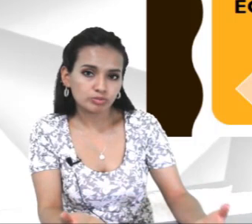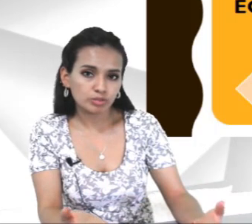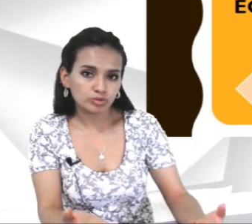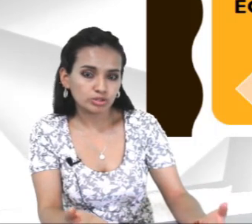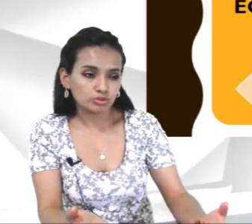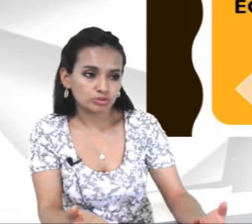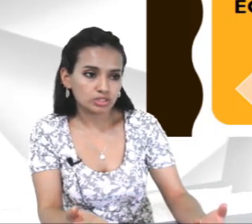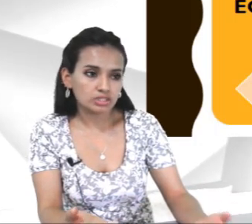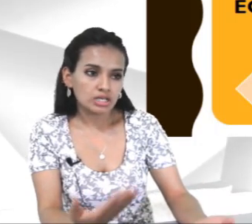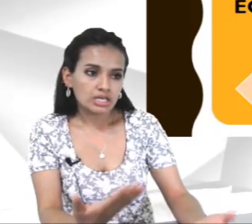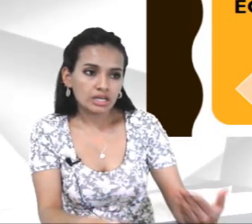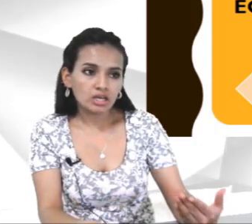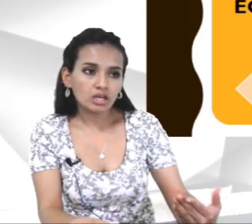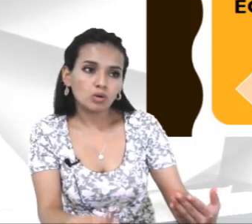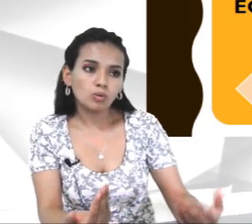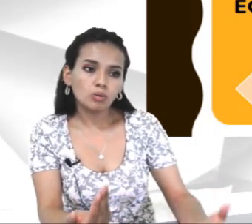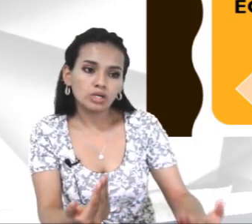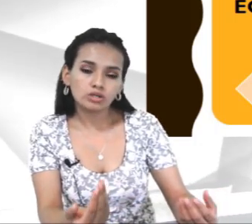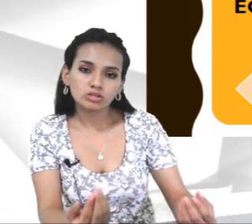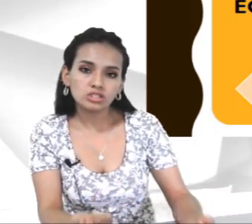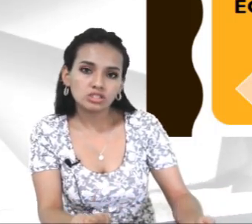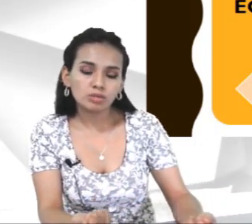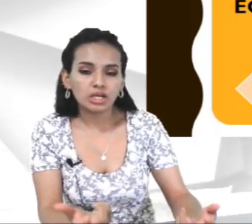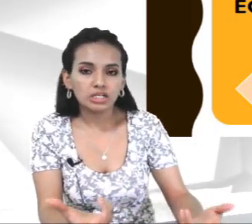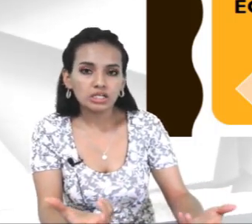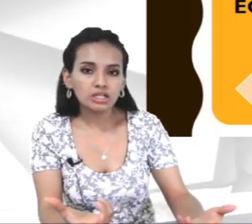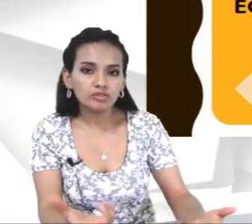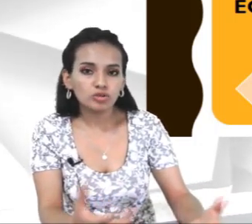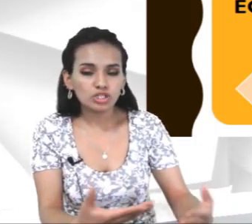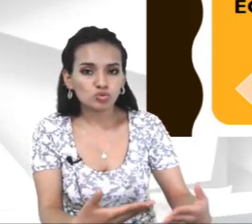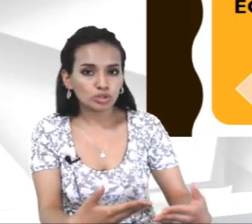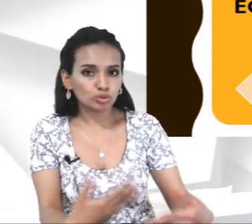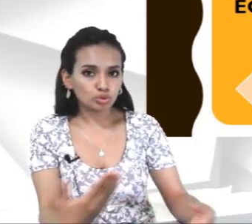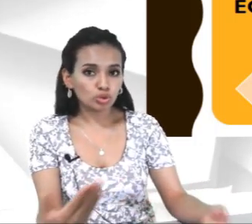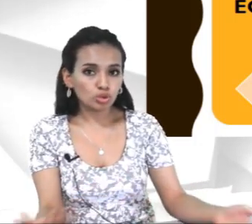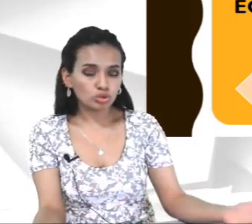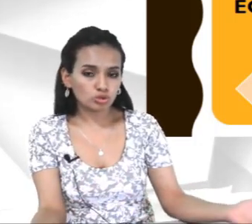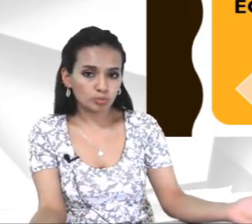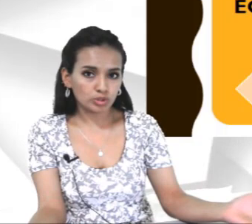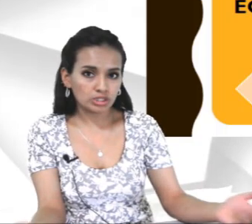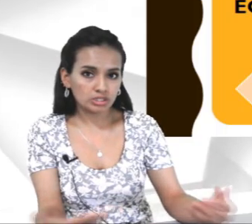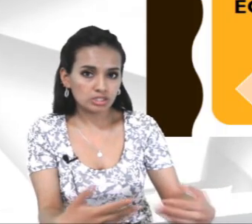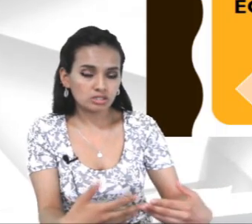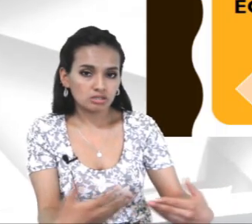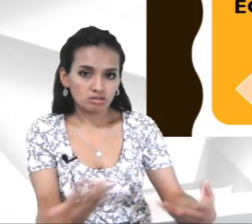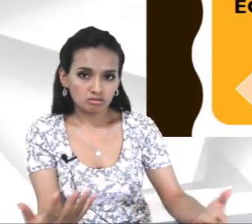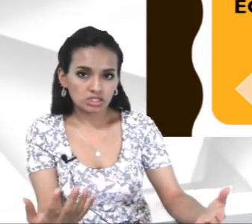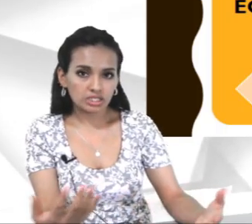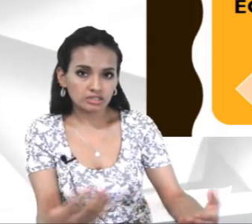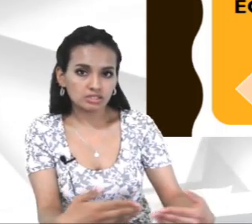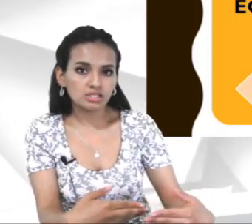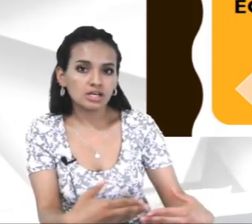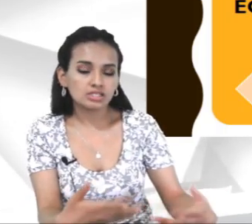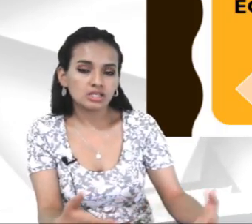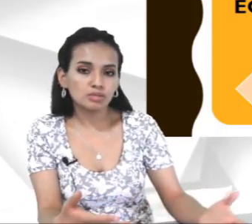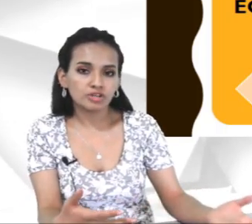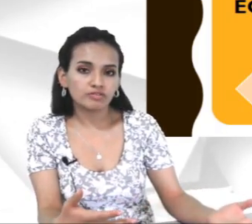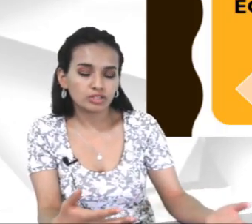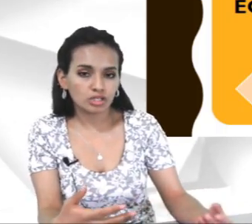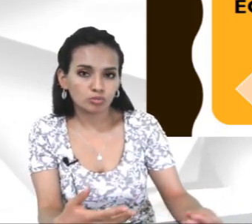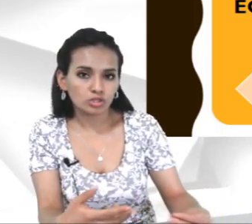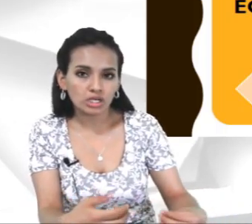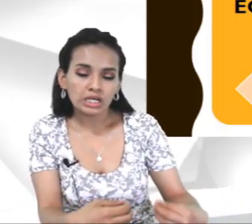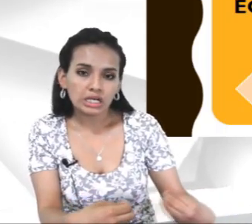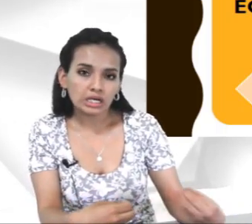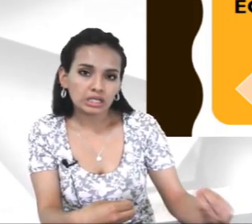pues vemos entonces que un ecosistema en equilibrio es cuando todos los componentes ya les decía están en